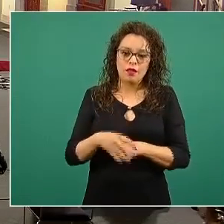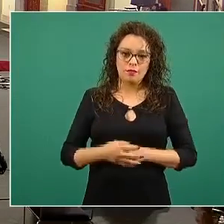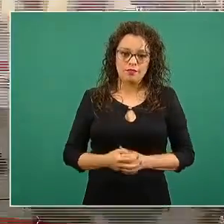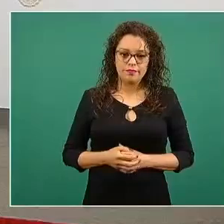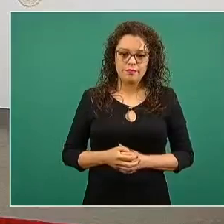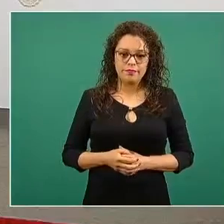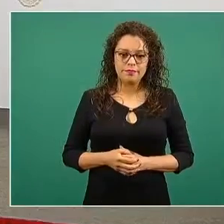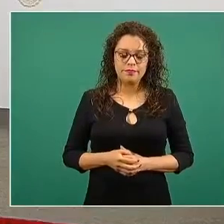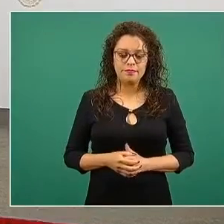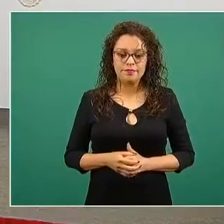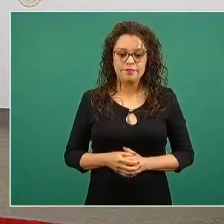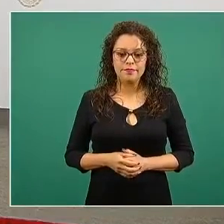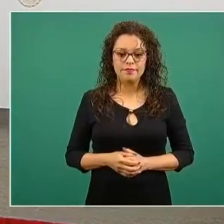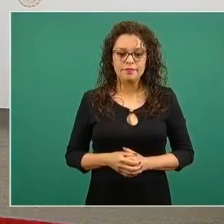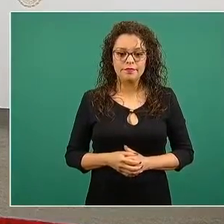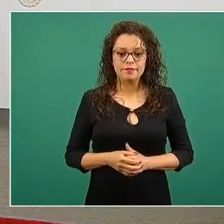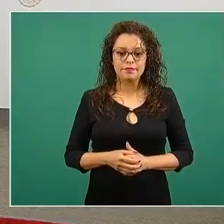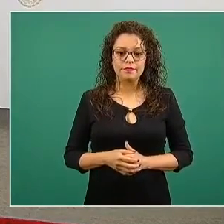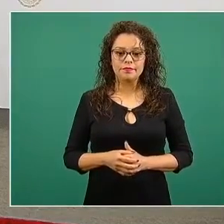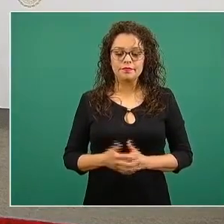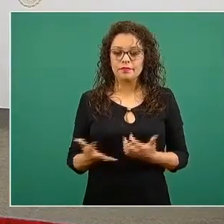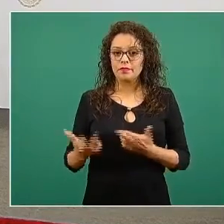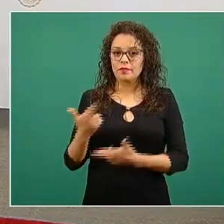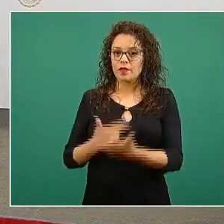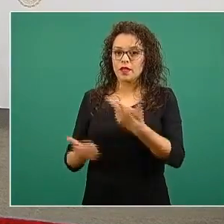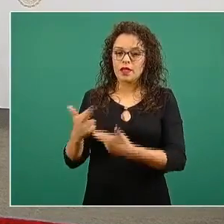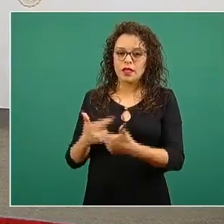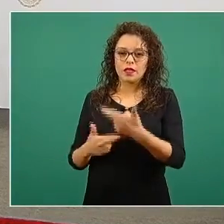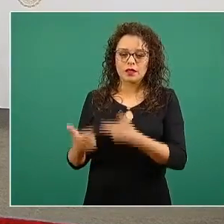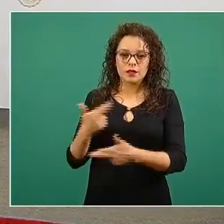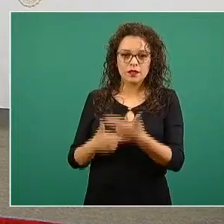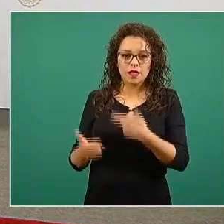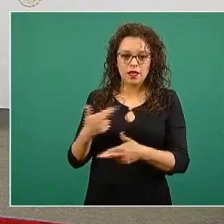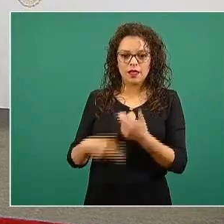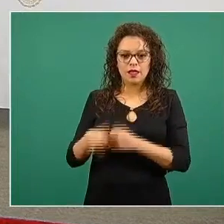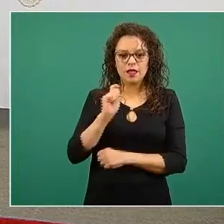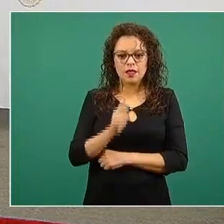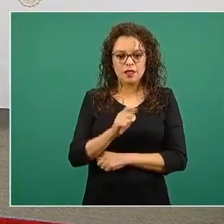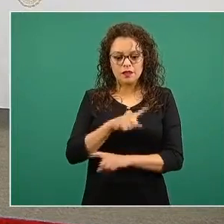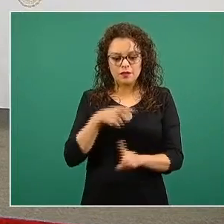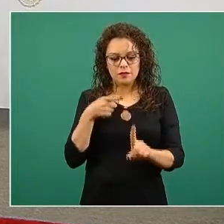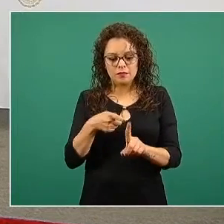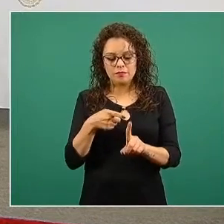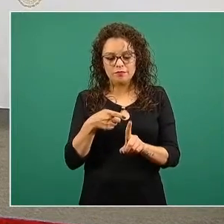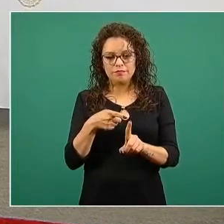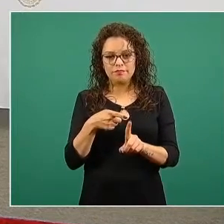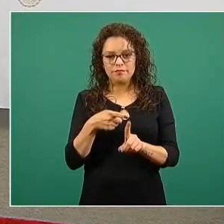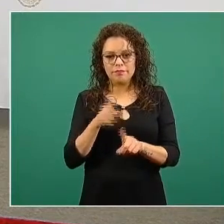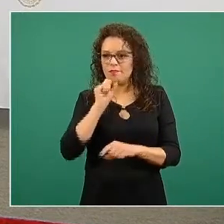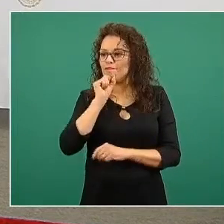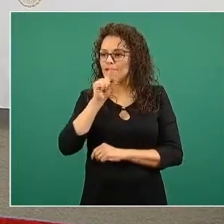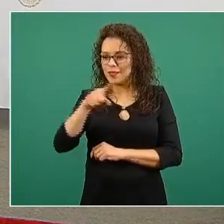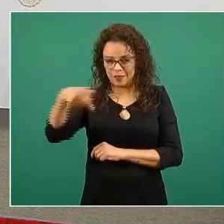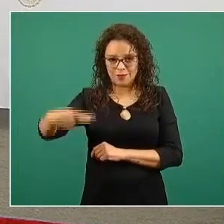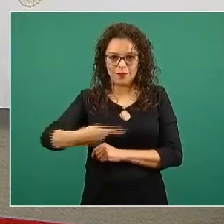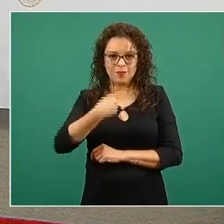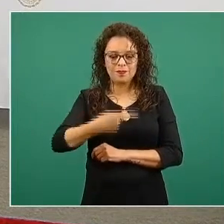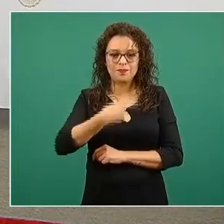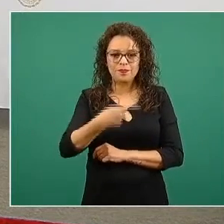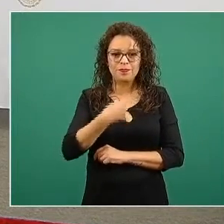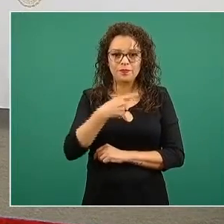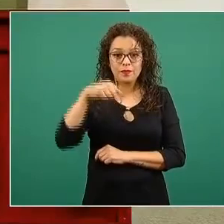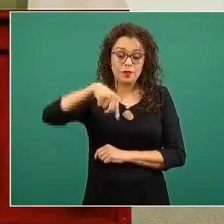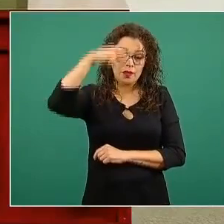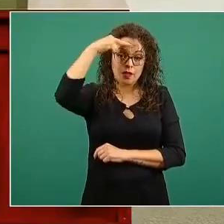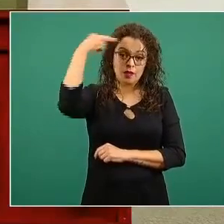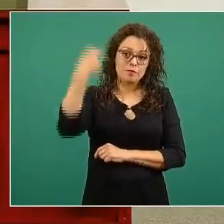¿no? Y bueno, volviendo un poco también en el marco de esta misma pregunta, dado que México